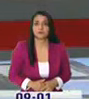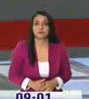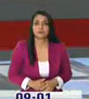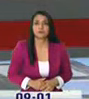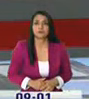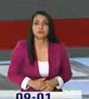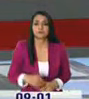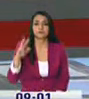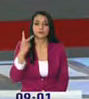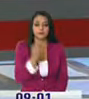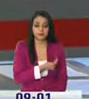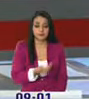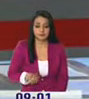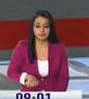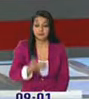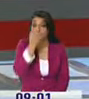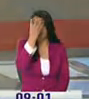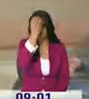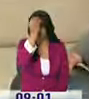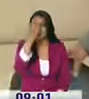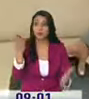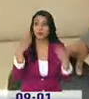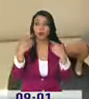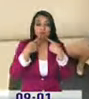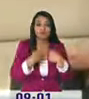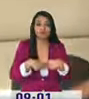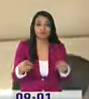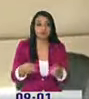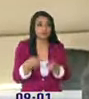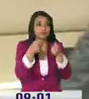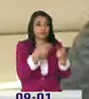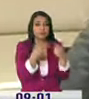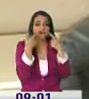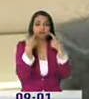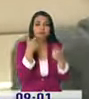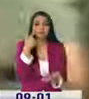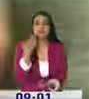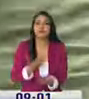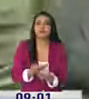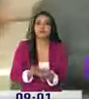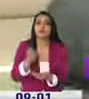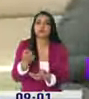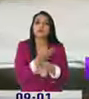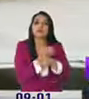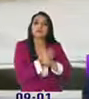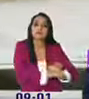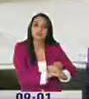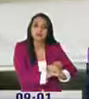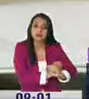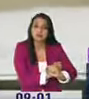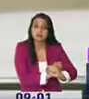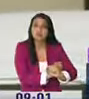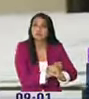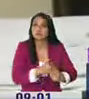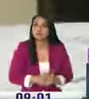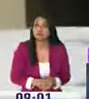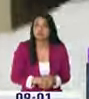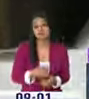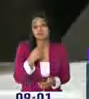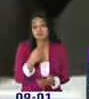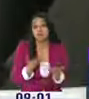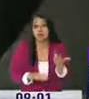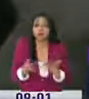El vicepresidente Glass anunció en Guayaquil que presentará ante la Fiscalía General del Estado pruebas de descargo de los indicios que motivaron su vinculación